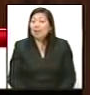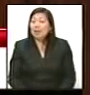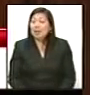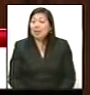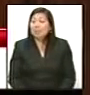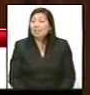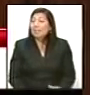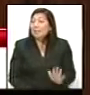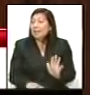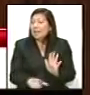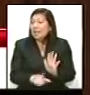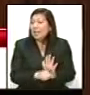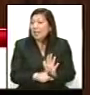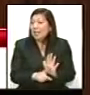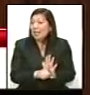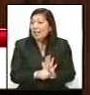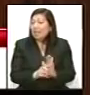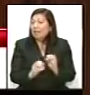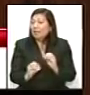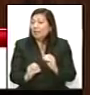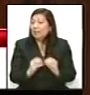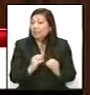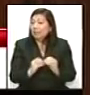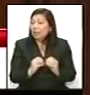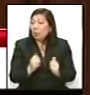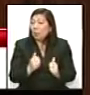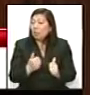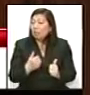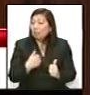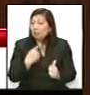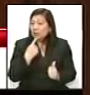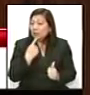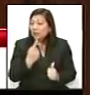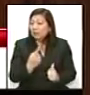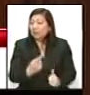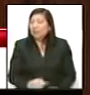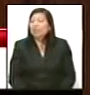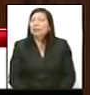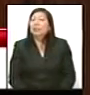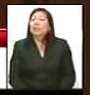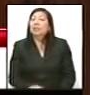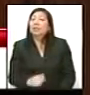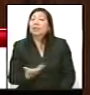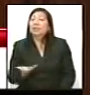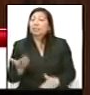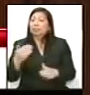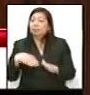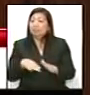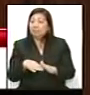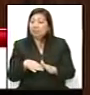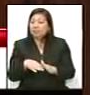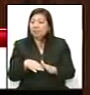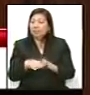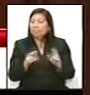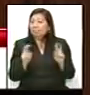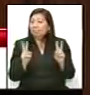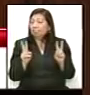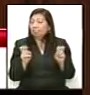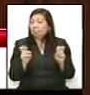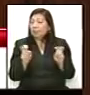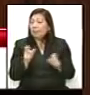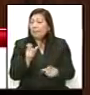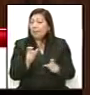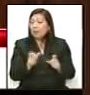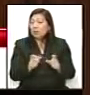la ley de reparaciones, a la cual estoy mencionando, ha incluido el tema de las